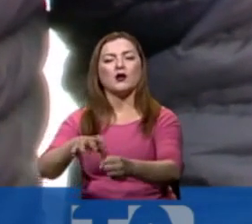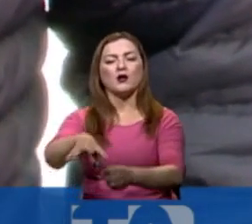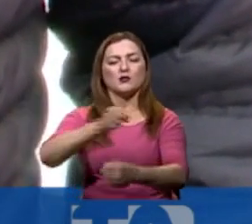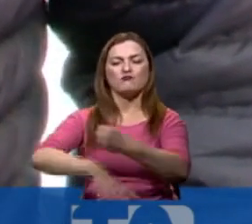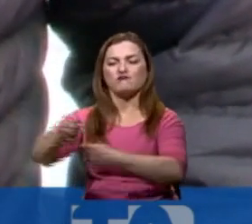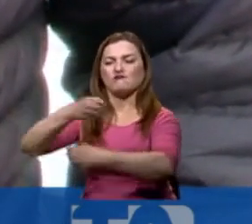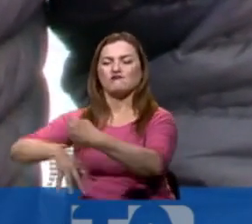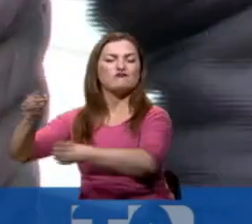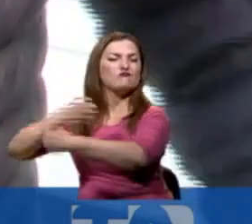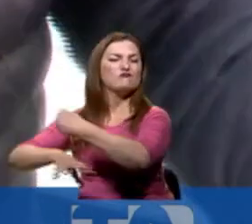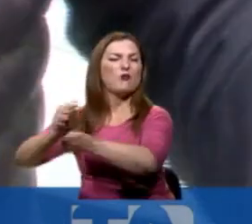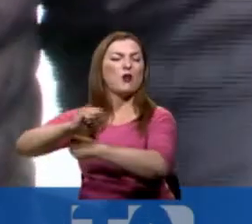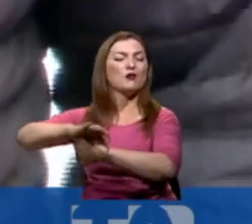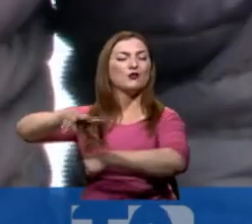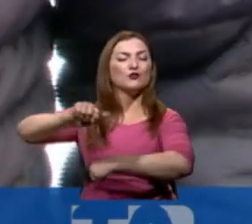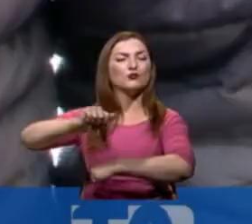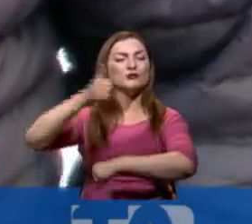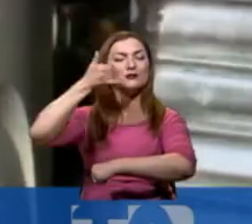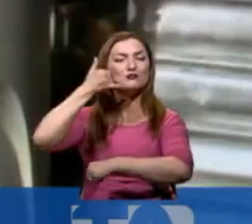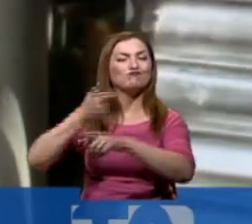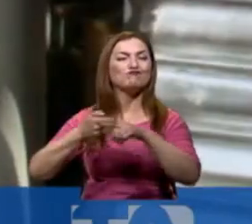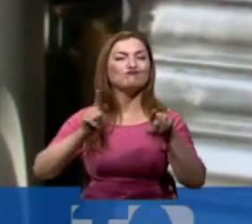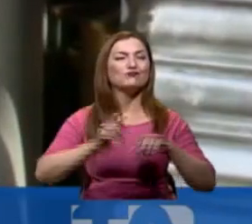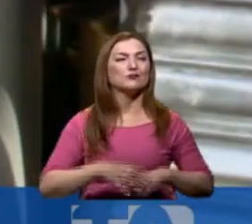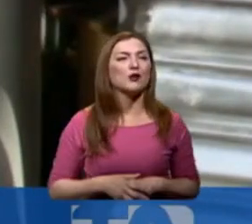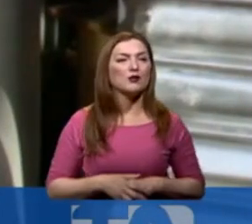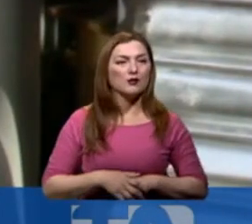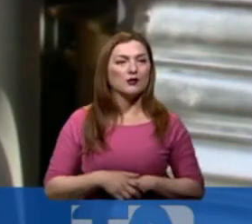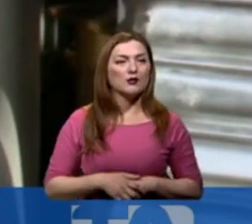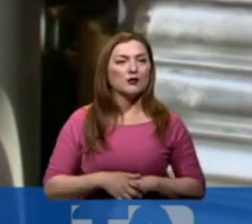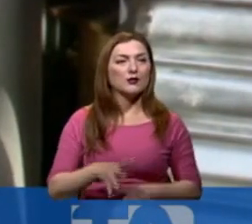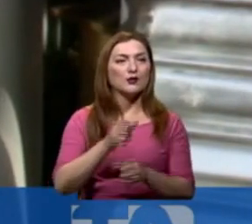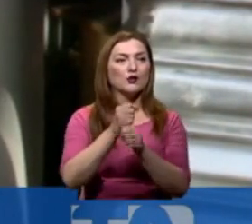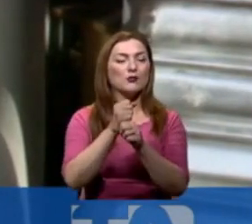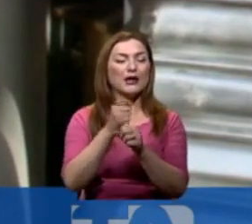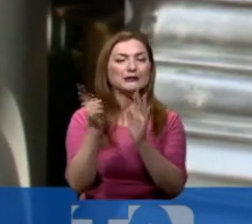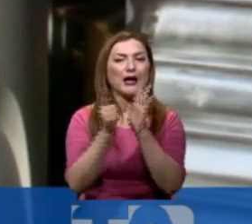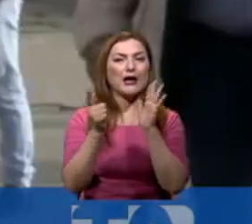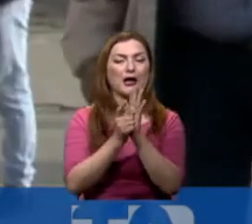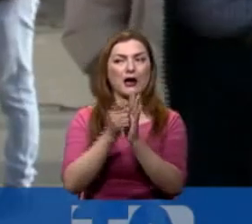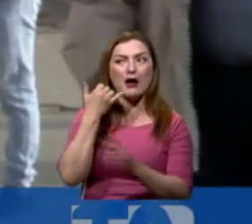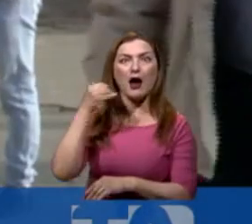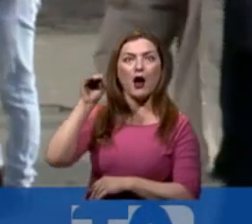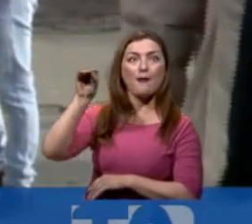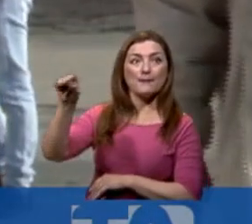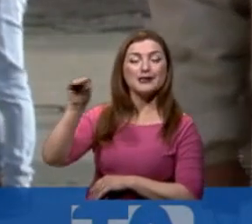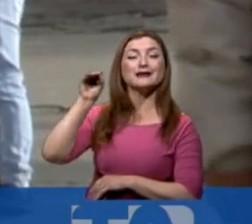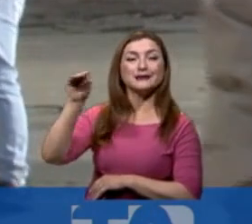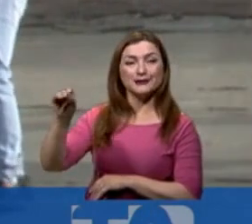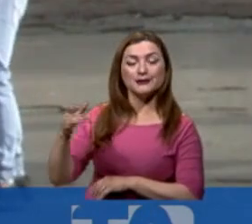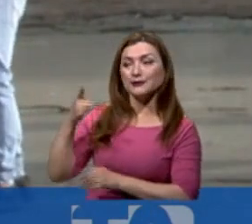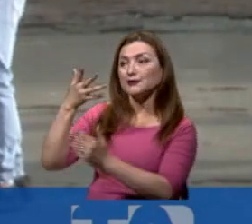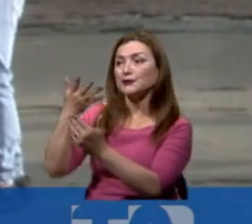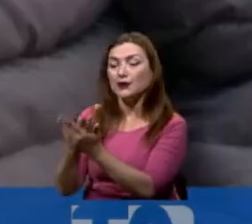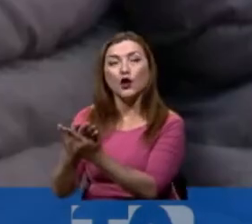para poder robarse las cosas, los celulares y todo eso. Los dispositivos de seguridad alertaron al propietario, quien de inmediato se dirigió